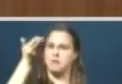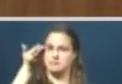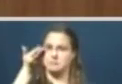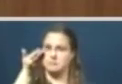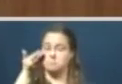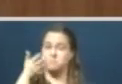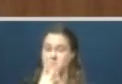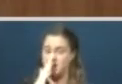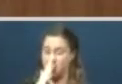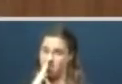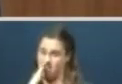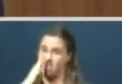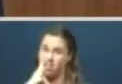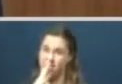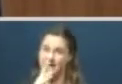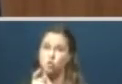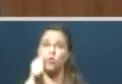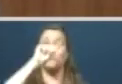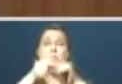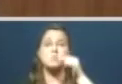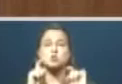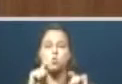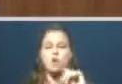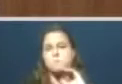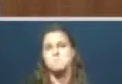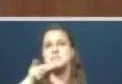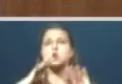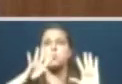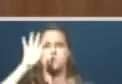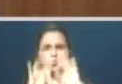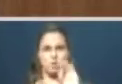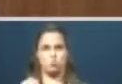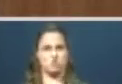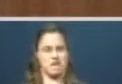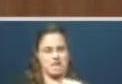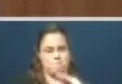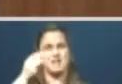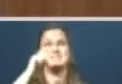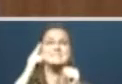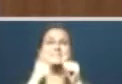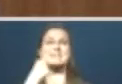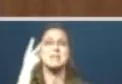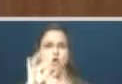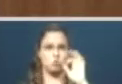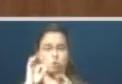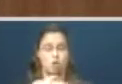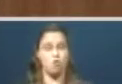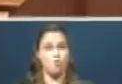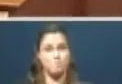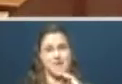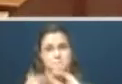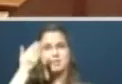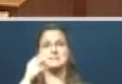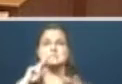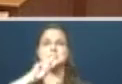en estos 10 años el presupuesto de educación ha crecido un 9 por ciento el de sanidad un 32 por ciento y el de familia un 37 por